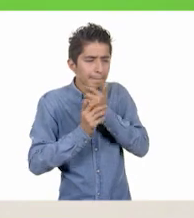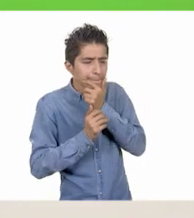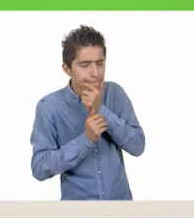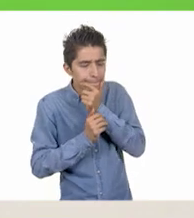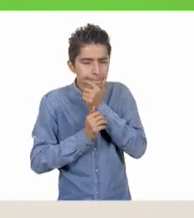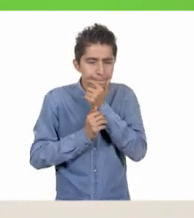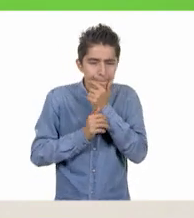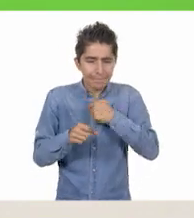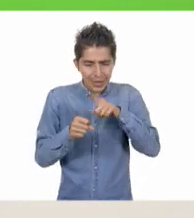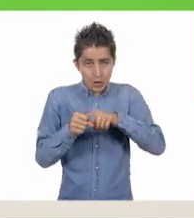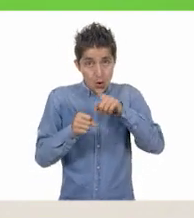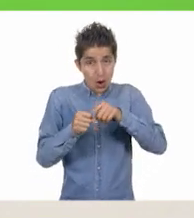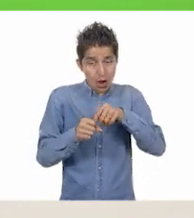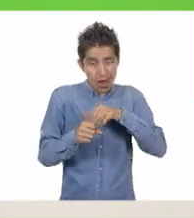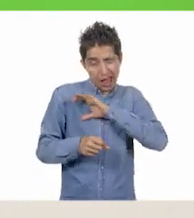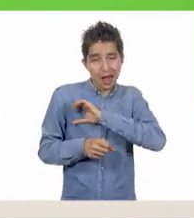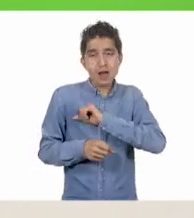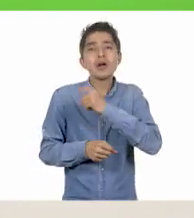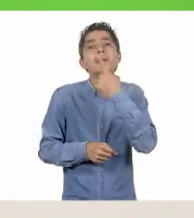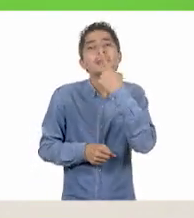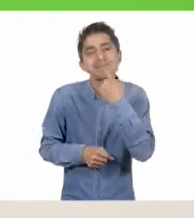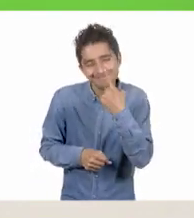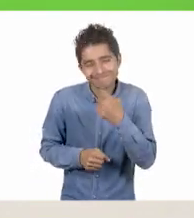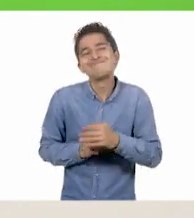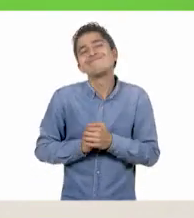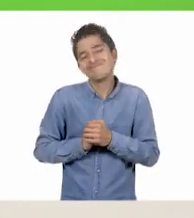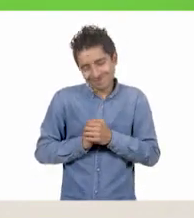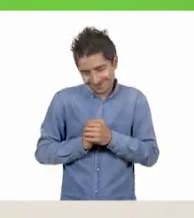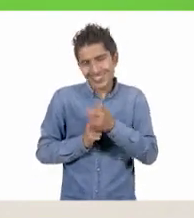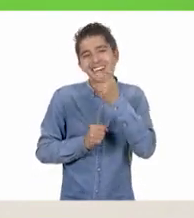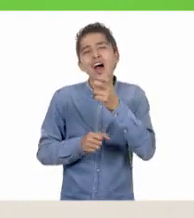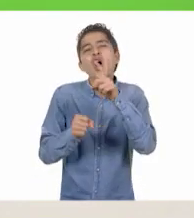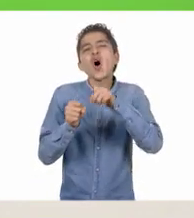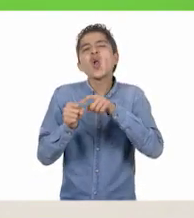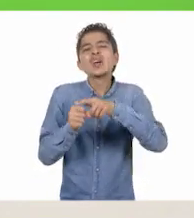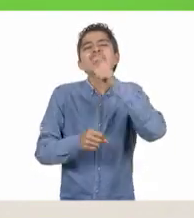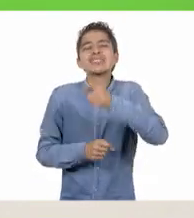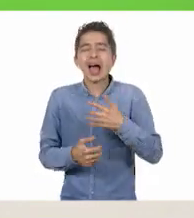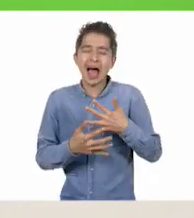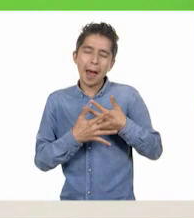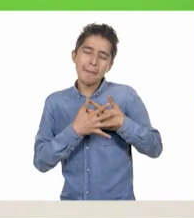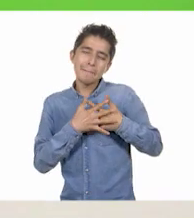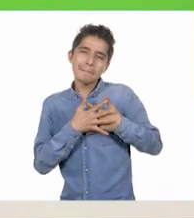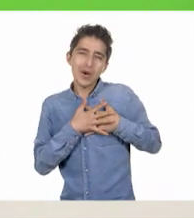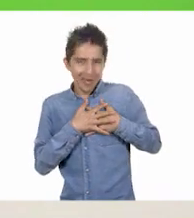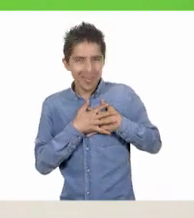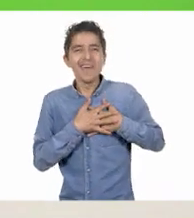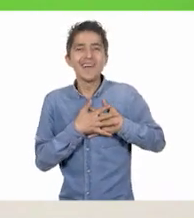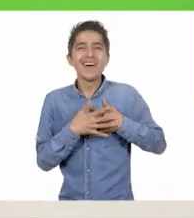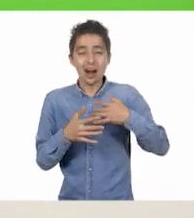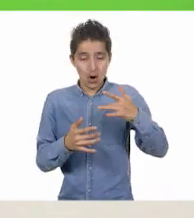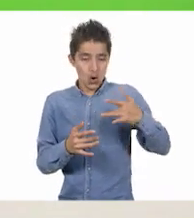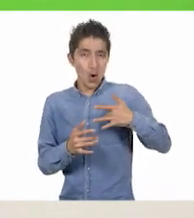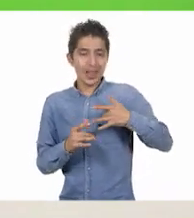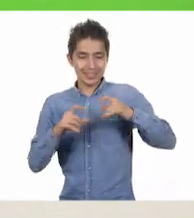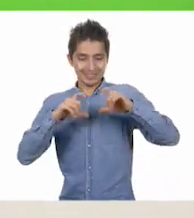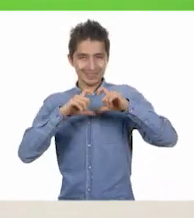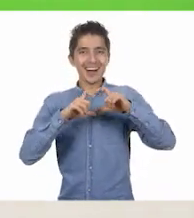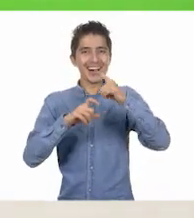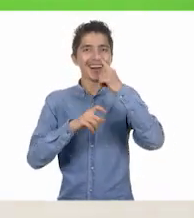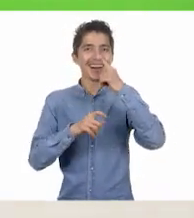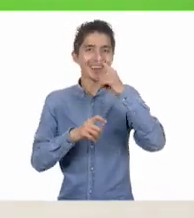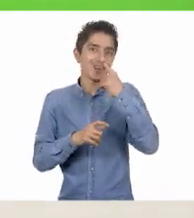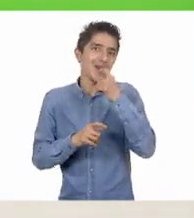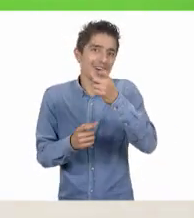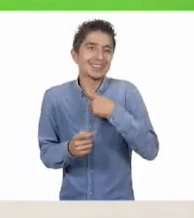Mi color favorito es el rojo, porque es el color del amor. Me encantan los corazones rojos. ¿Ven? Por eso vengo vestida